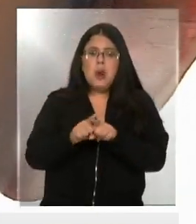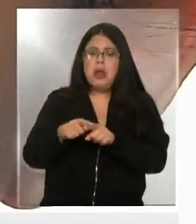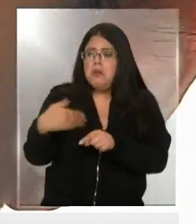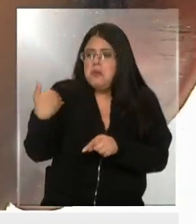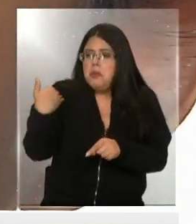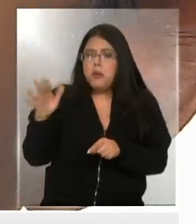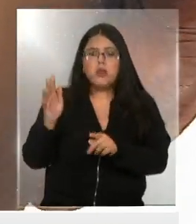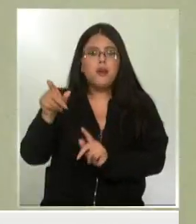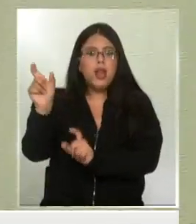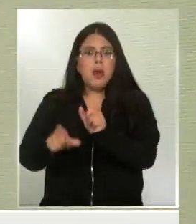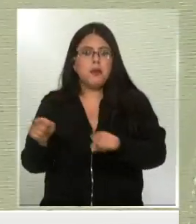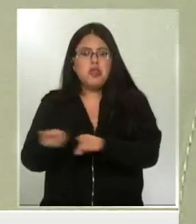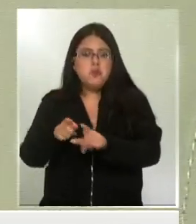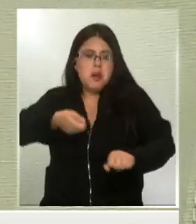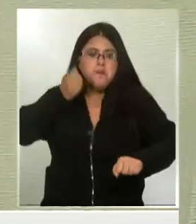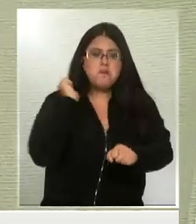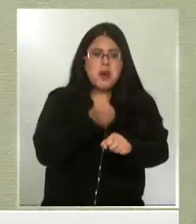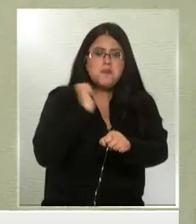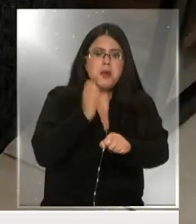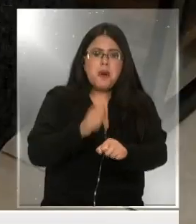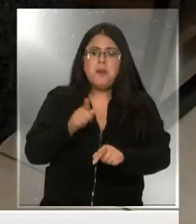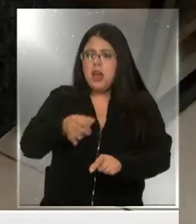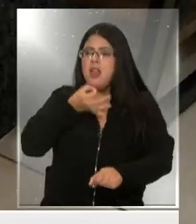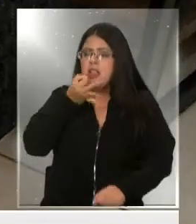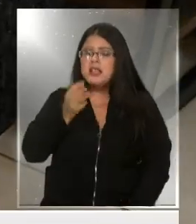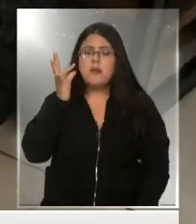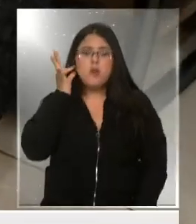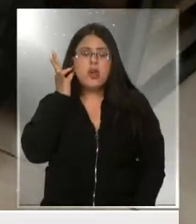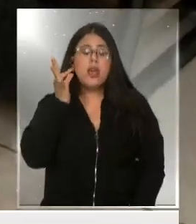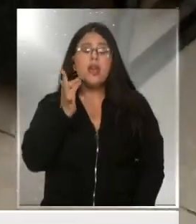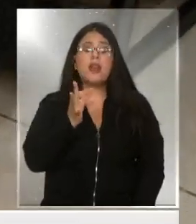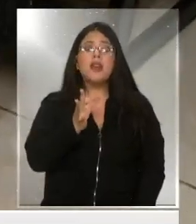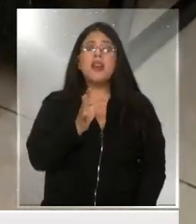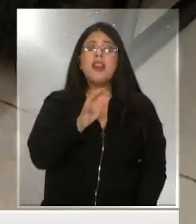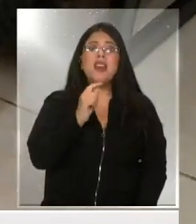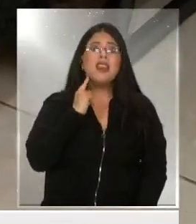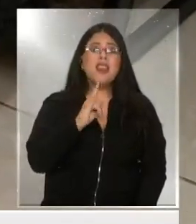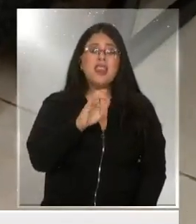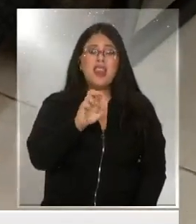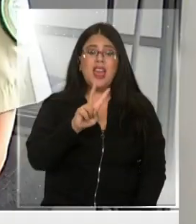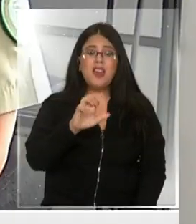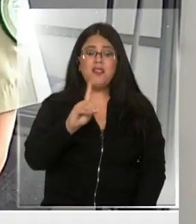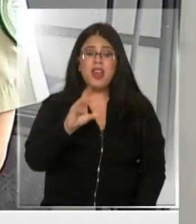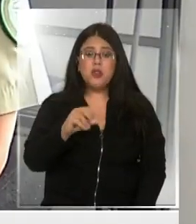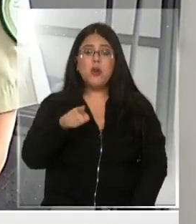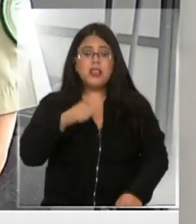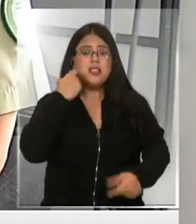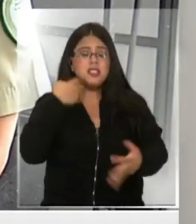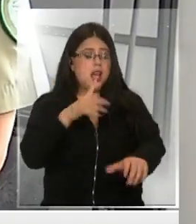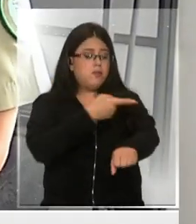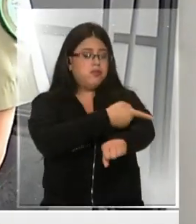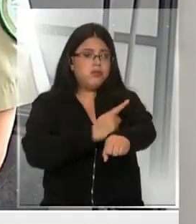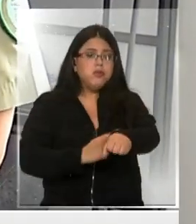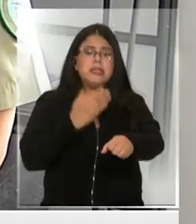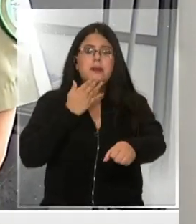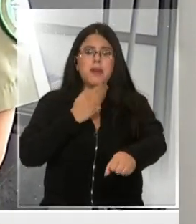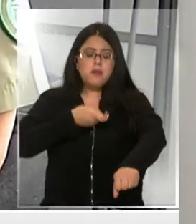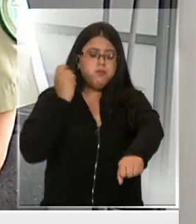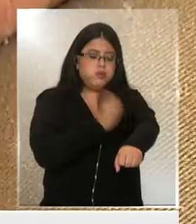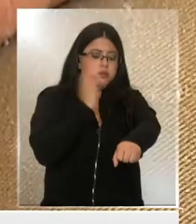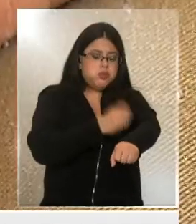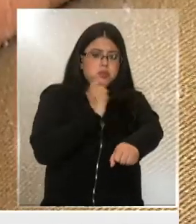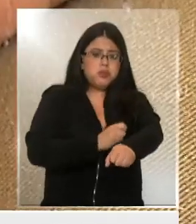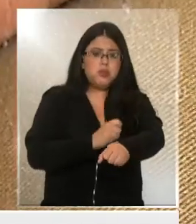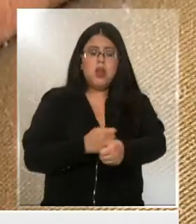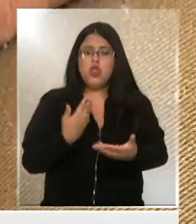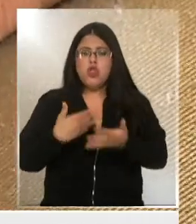diversa consideración, señala la cabo Camila Quevedo, una de las heridas que quedó con cortes en sus brazos y hematomas por pedradas en piernas